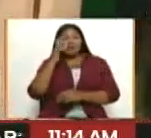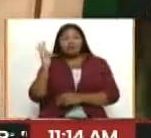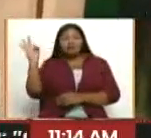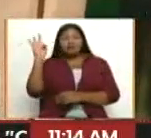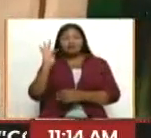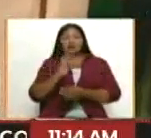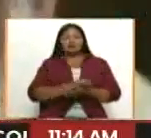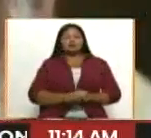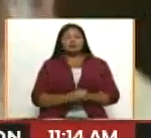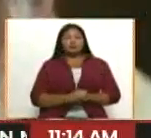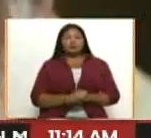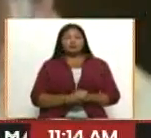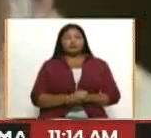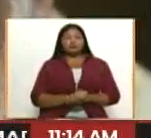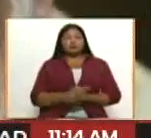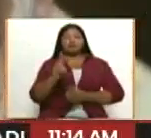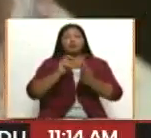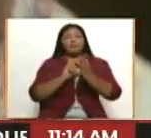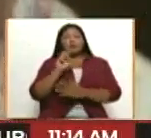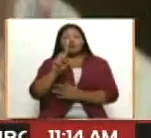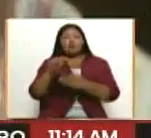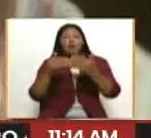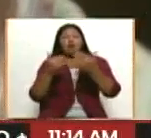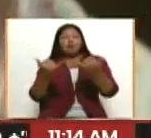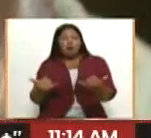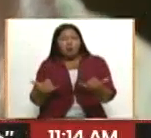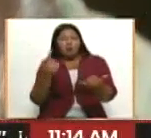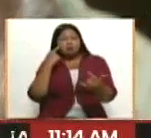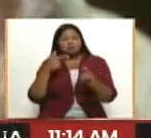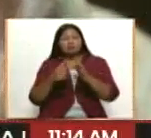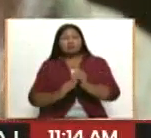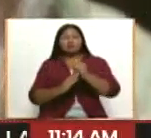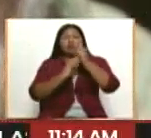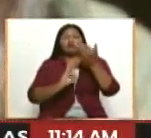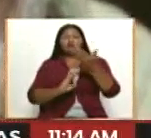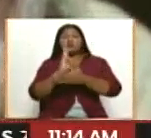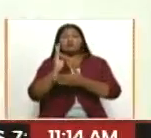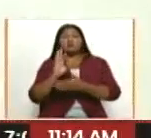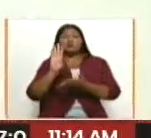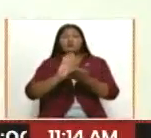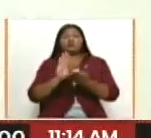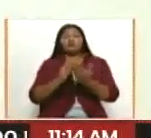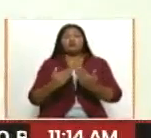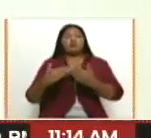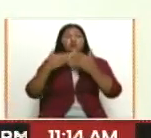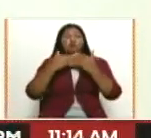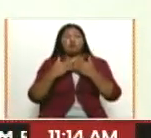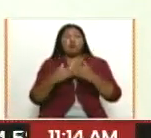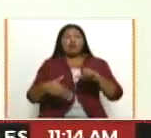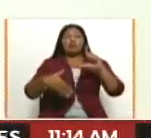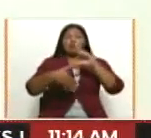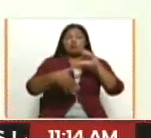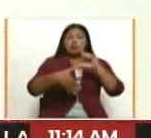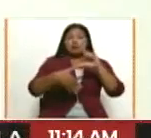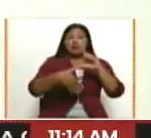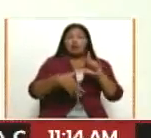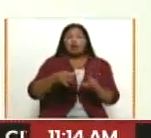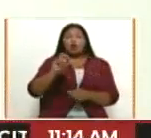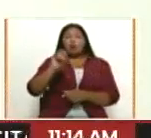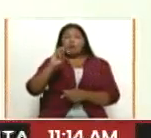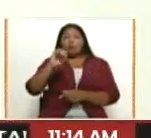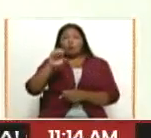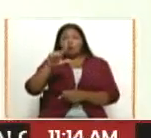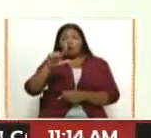Francia. Desde el 2001 hasta la fecha, presidió la Fundación Centro de Estudios Latinoamericanos Rómulo